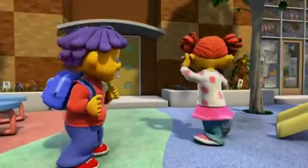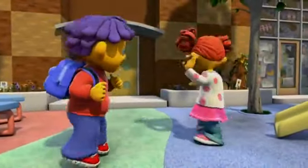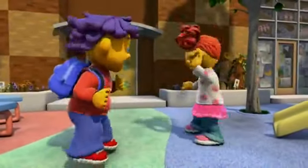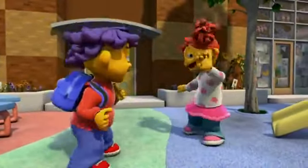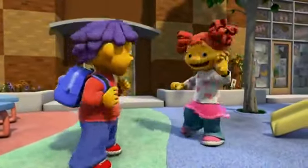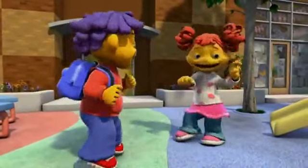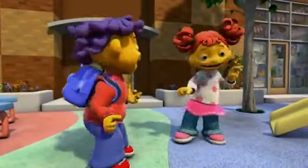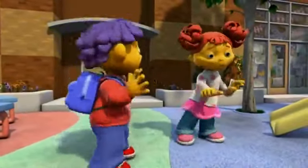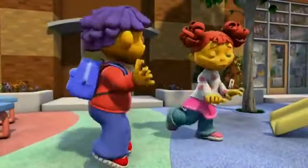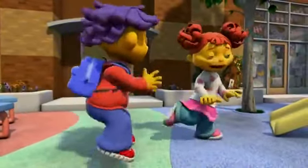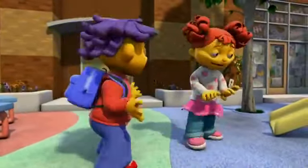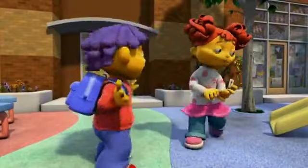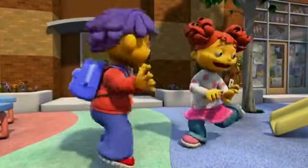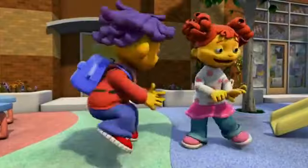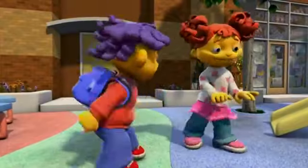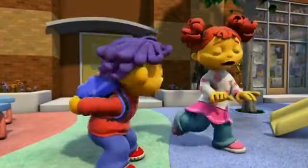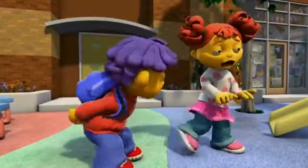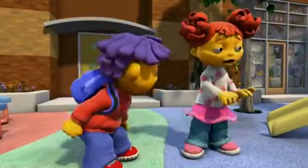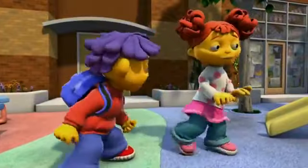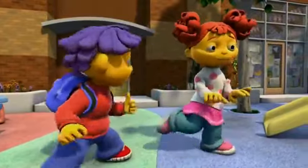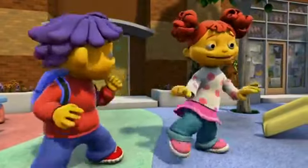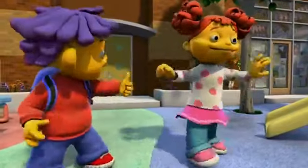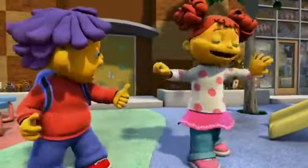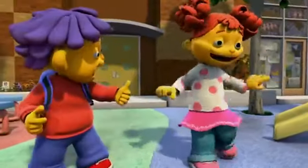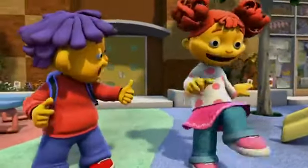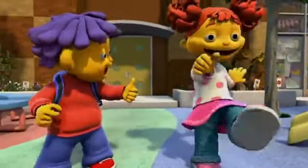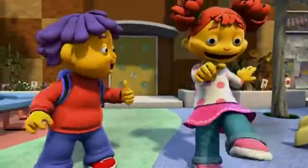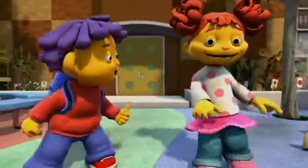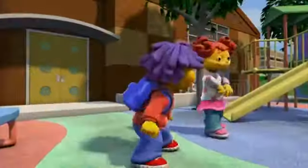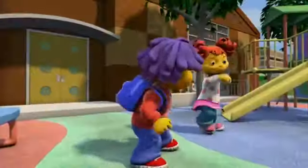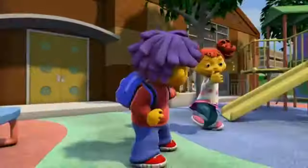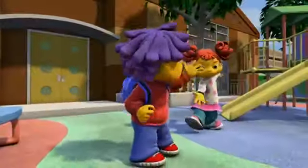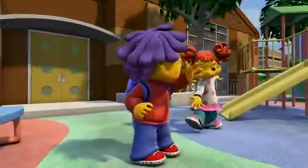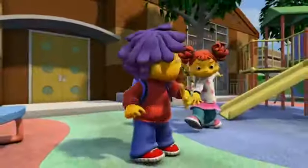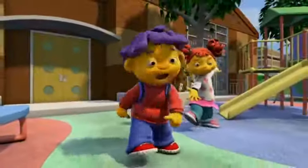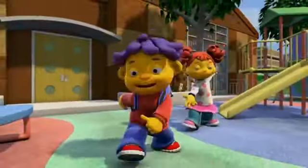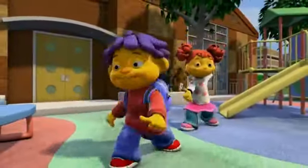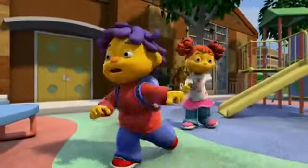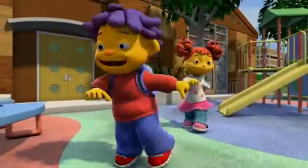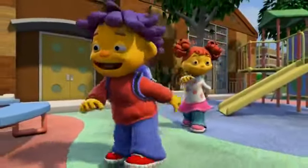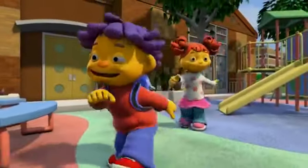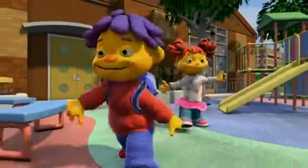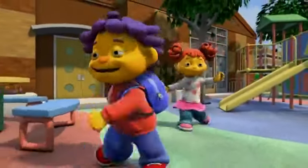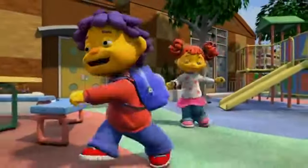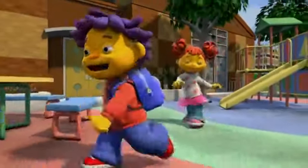¡Sí! ¡Ja! ¡El soy yo! ¡Wow! Mis